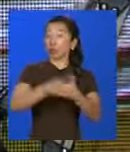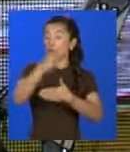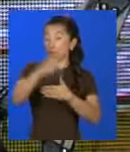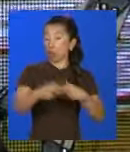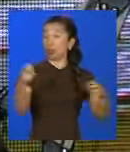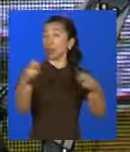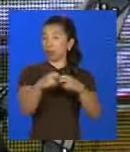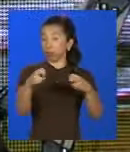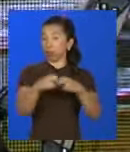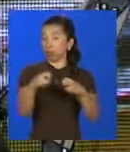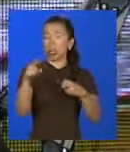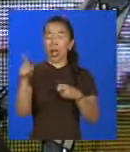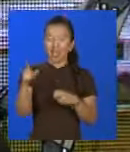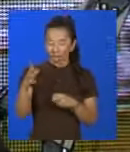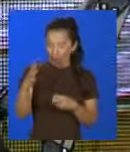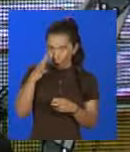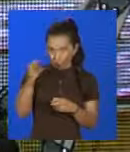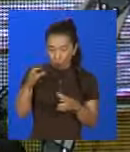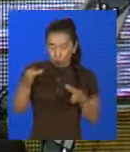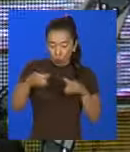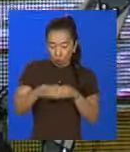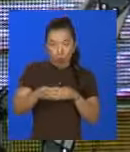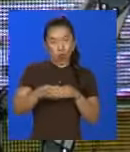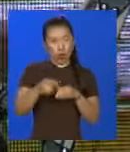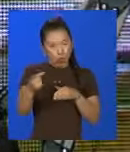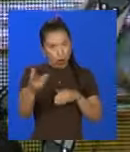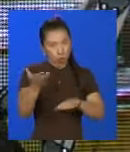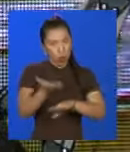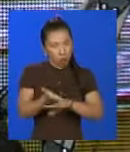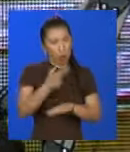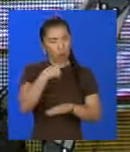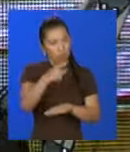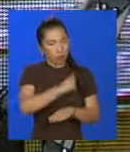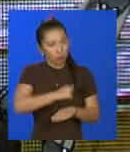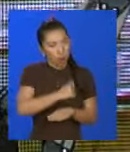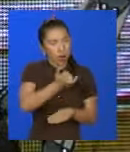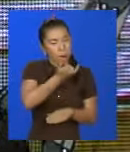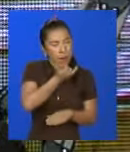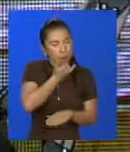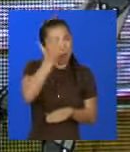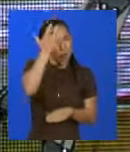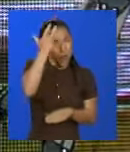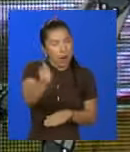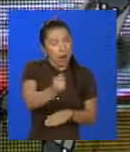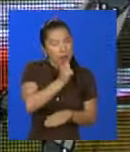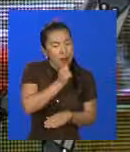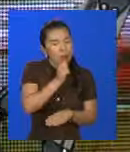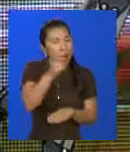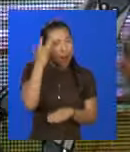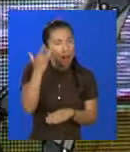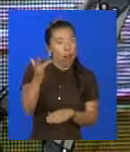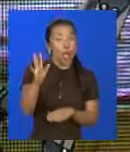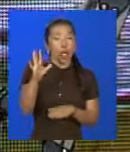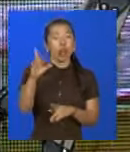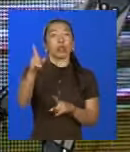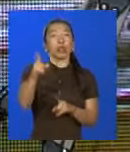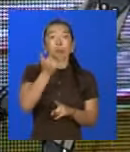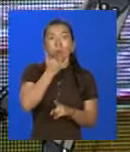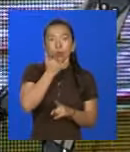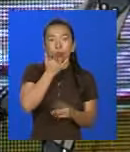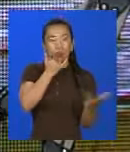y ellos eran de los movimientos cívicos y empezaron a decir, bueno, pero cuéntenos qué van a hacer y por qué van a inundar y bueno, qué nos va a llegar al pueblo. Esa fue una persecución